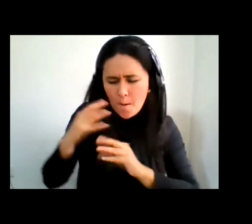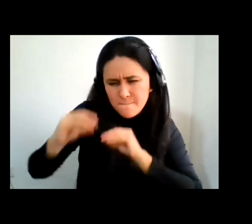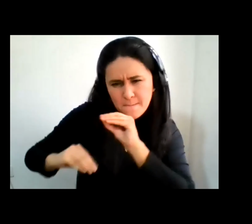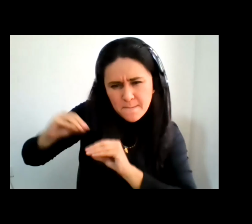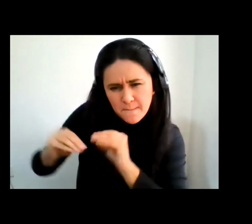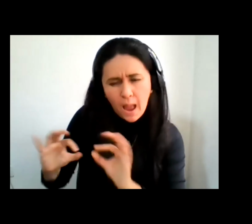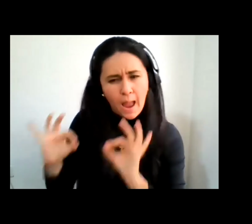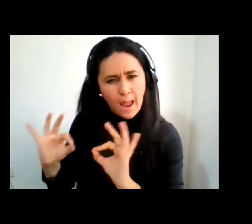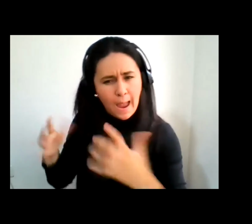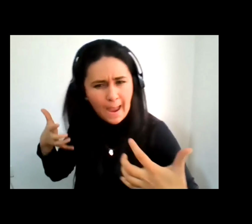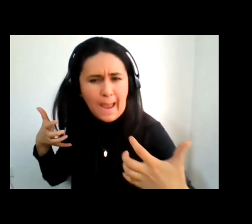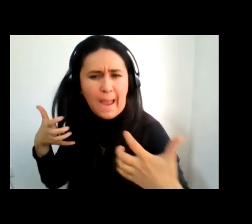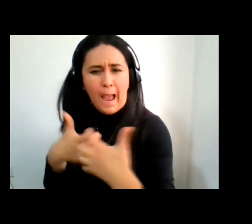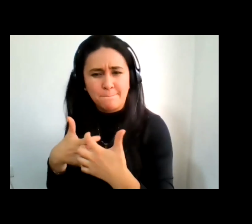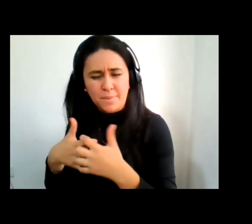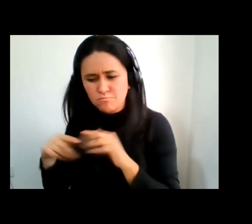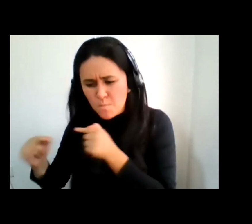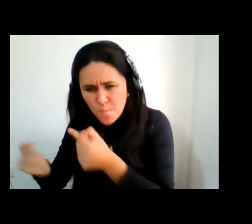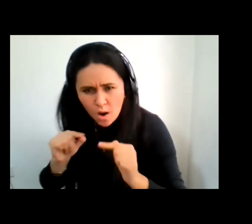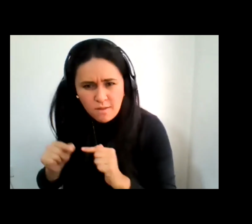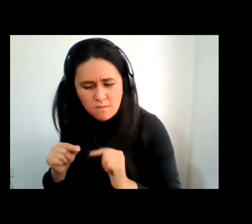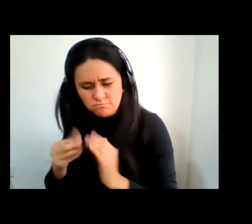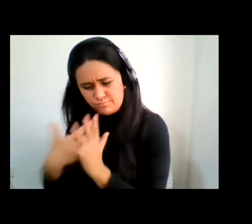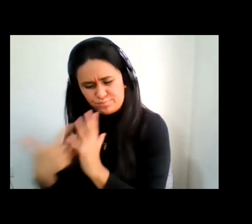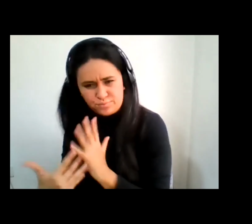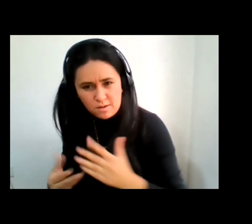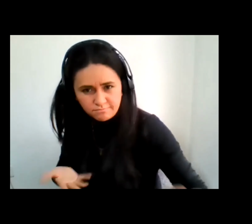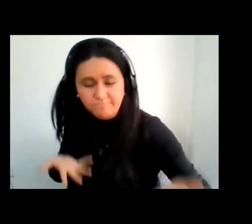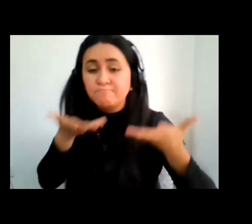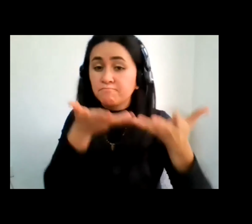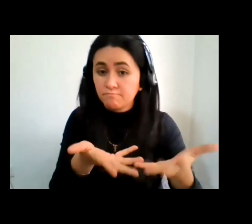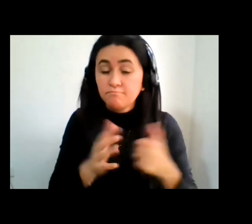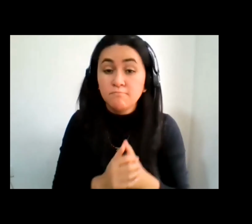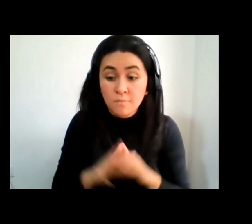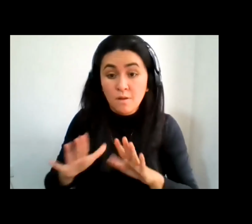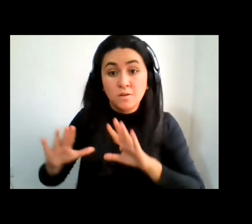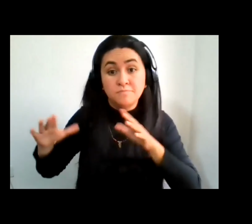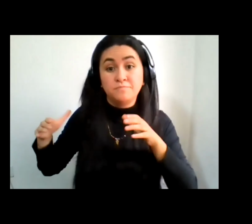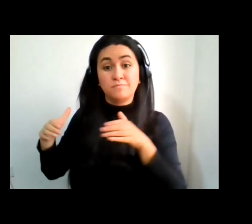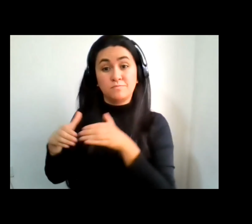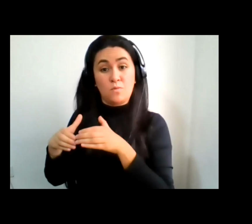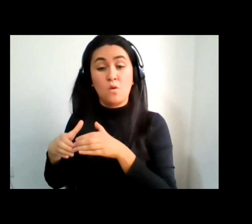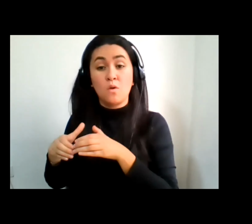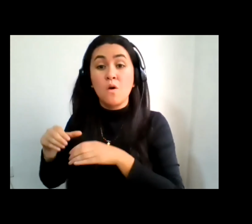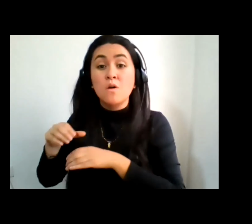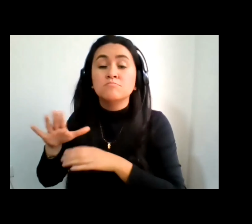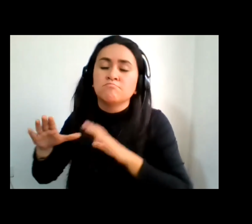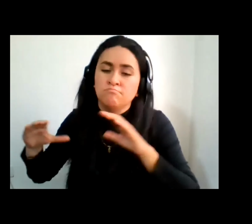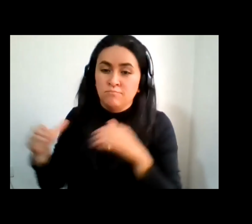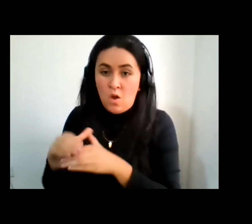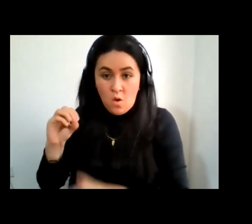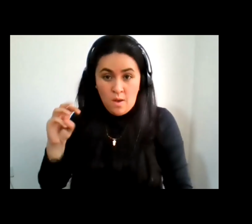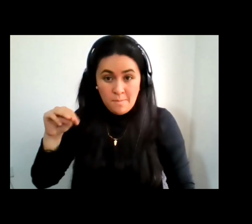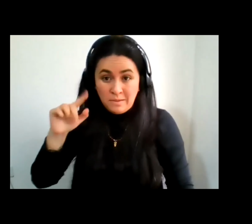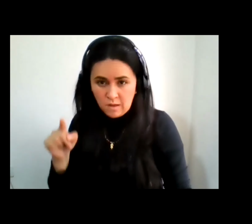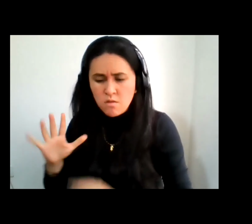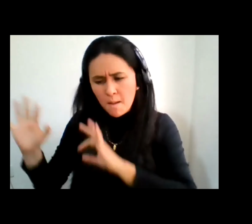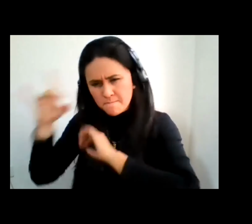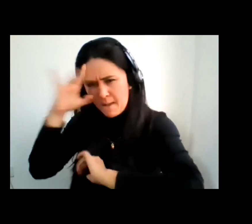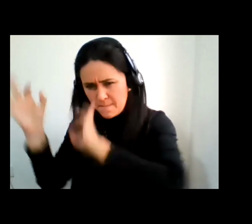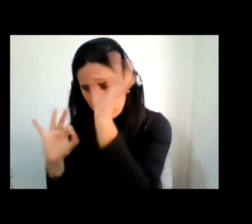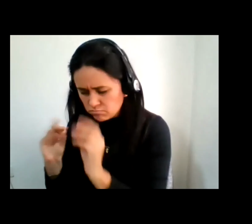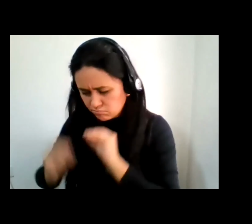políticas. Conocimos el marco metodológico y conceptual que está utilizando la Organización Mundial de la Salud, y de paso digo